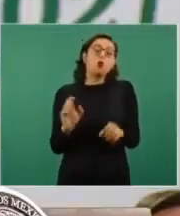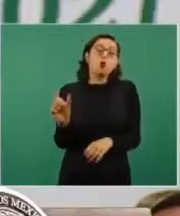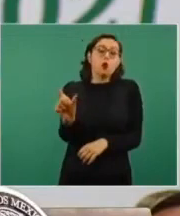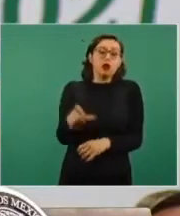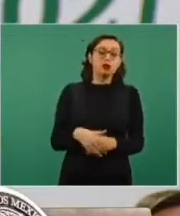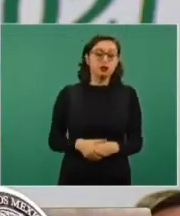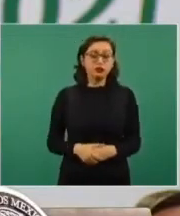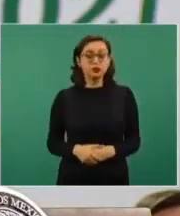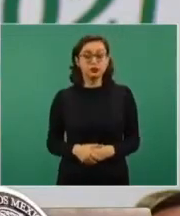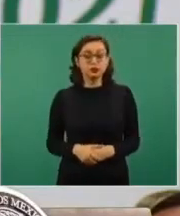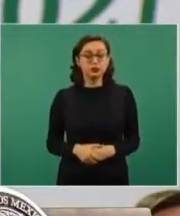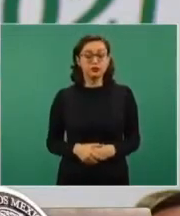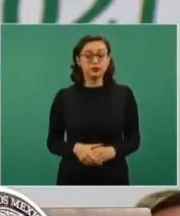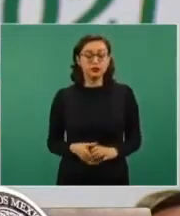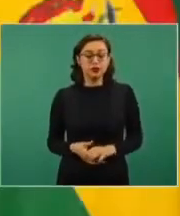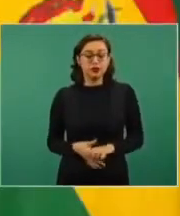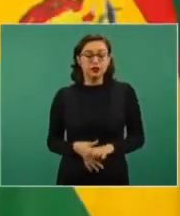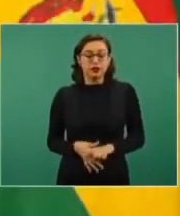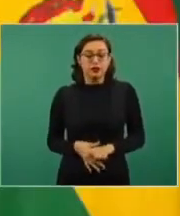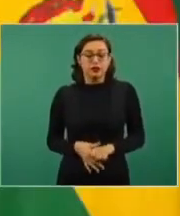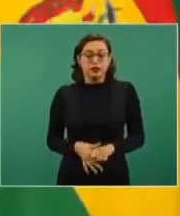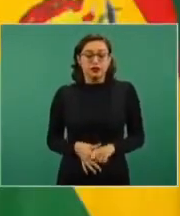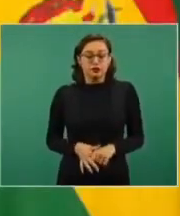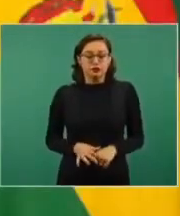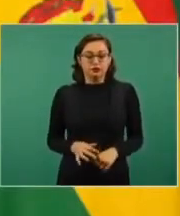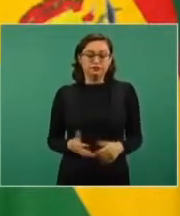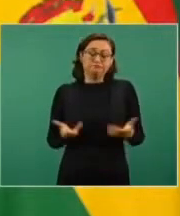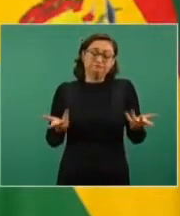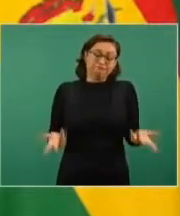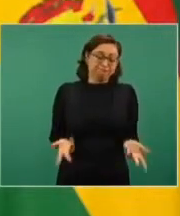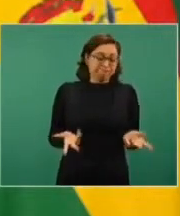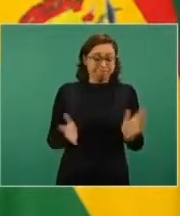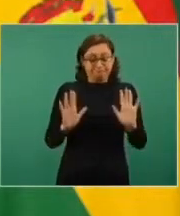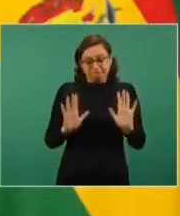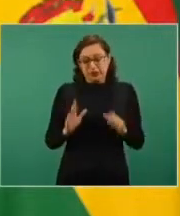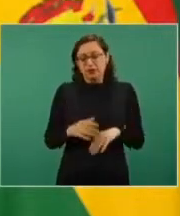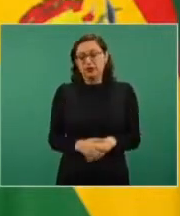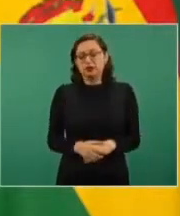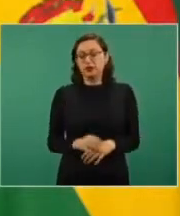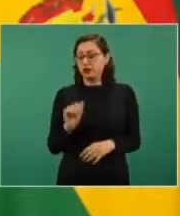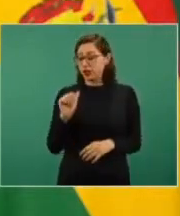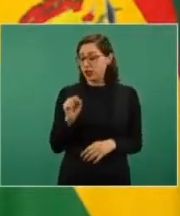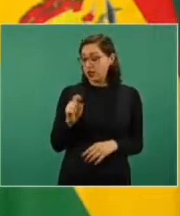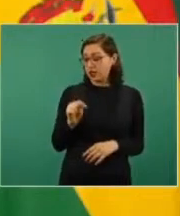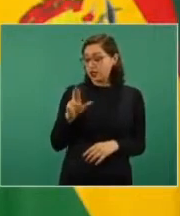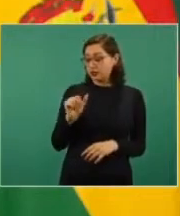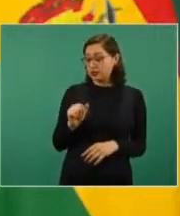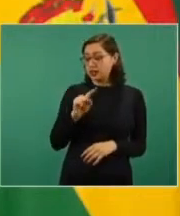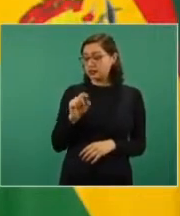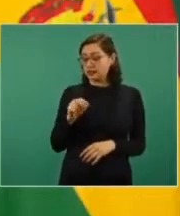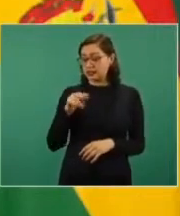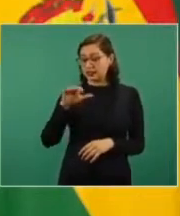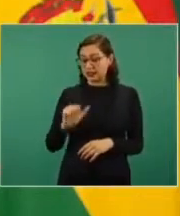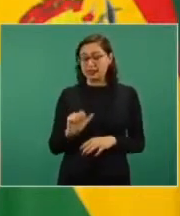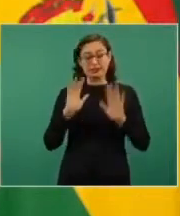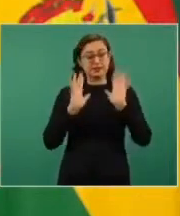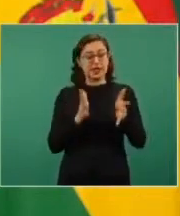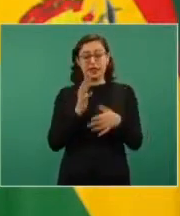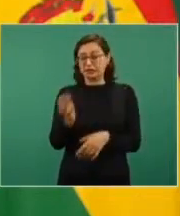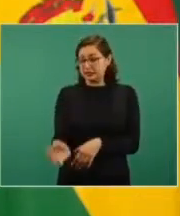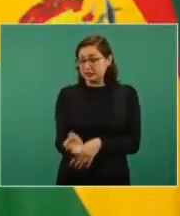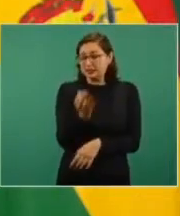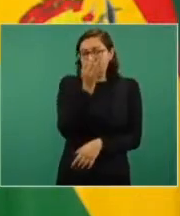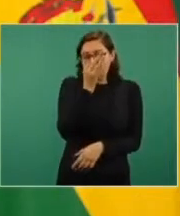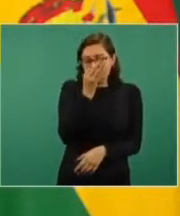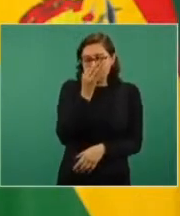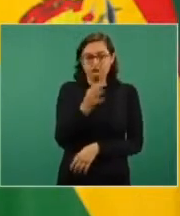en fin, en síntesis, con AstraZeneca estamos ya muy cerca, como lo acabo de decir, de que se distribuya a toda América Latina,